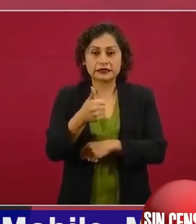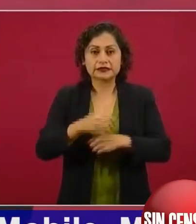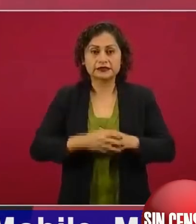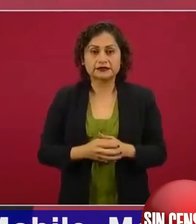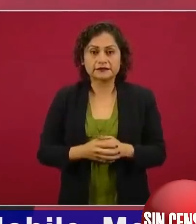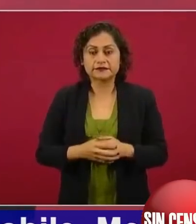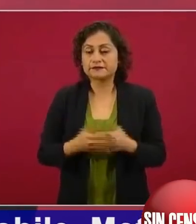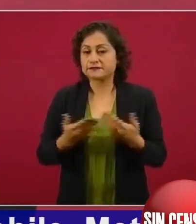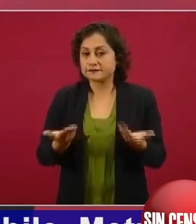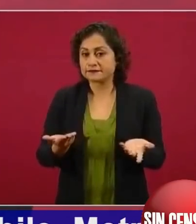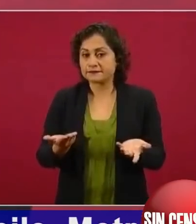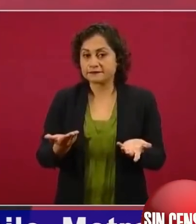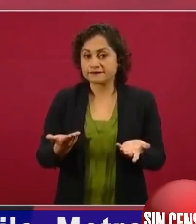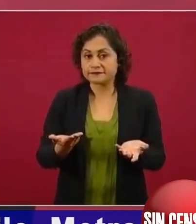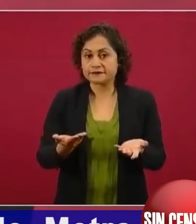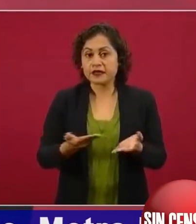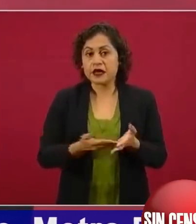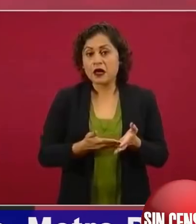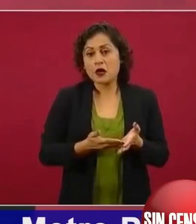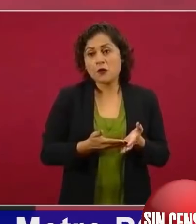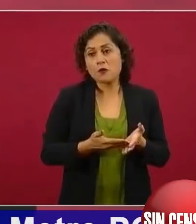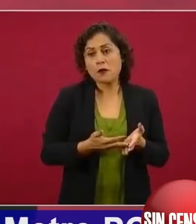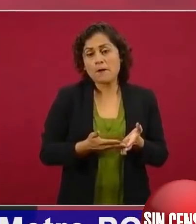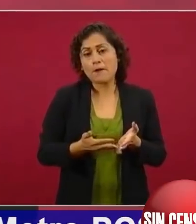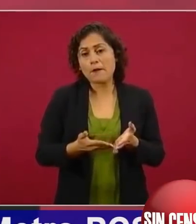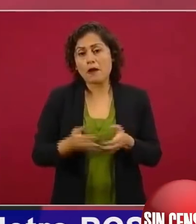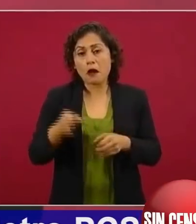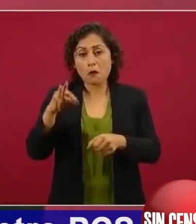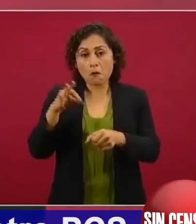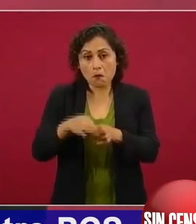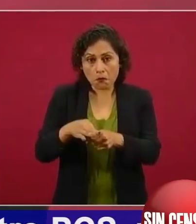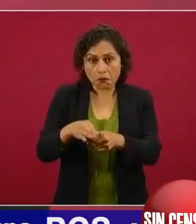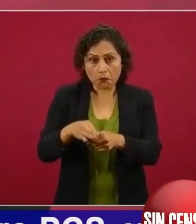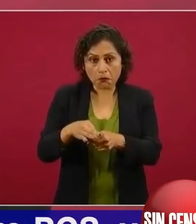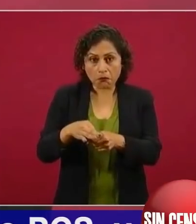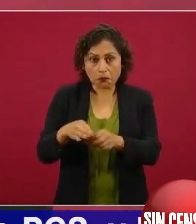no se terminaban de contar los votos.